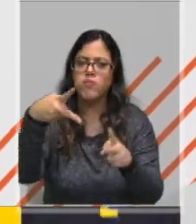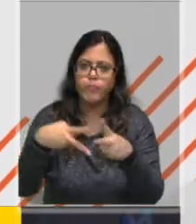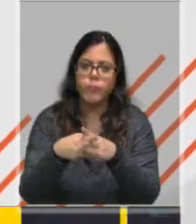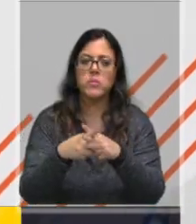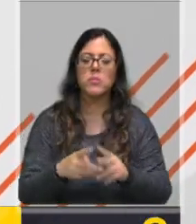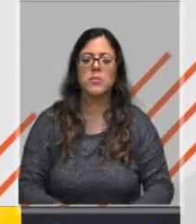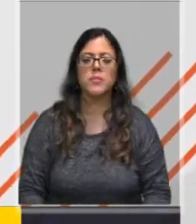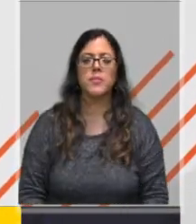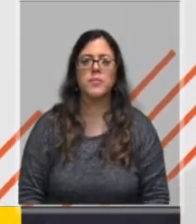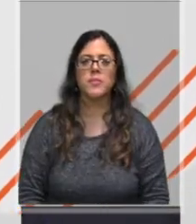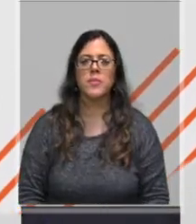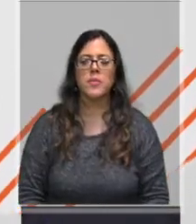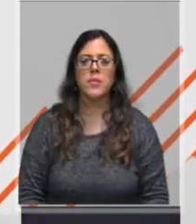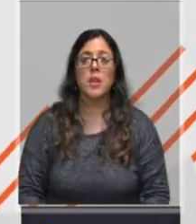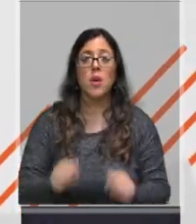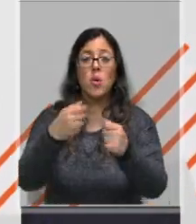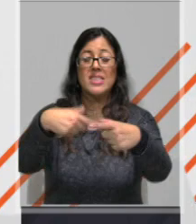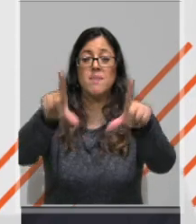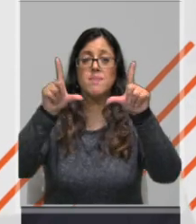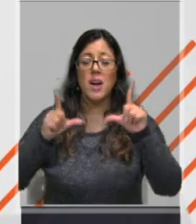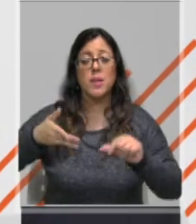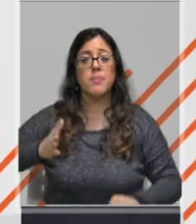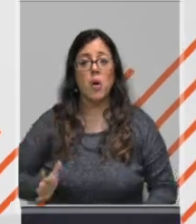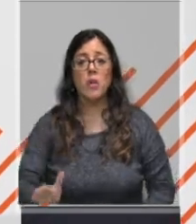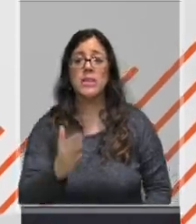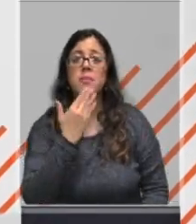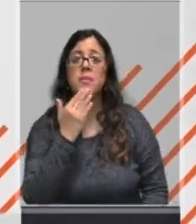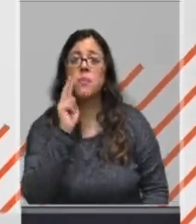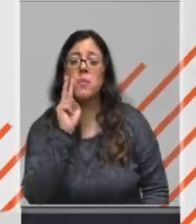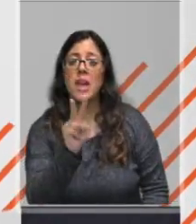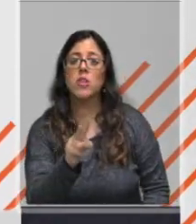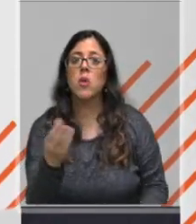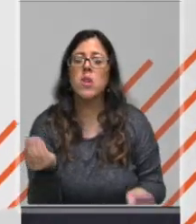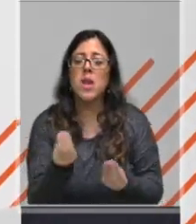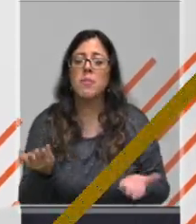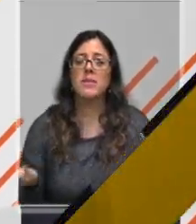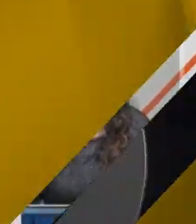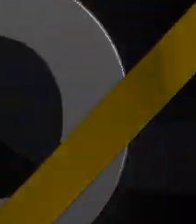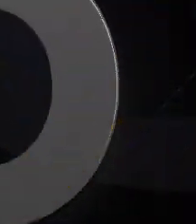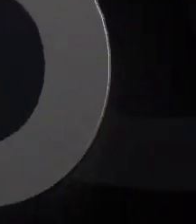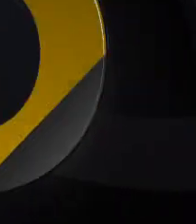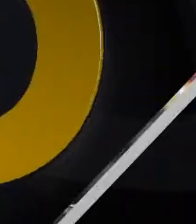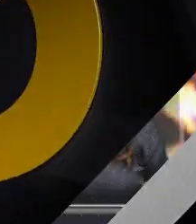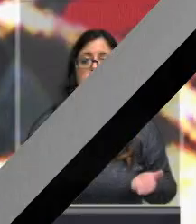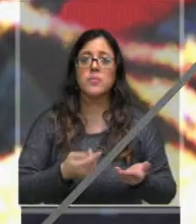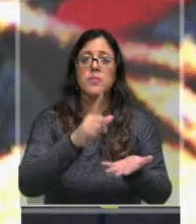Bueno, y con esa imagen, bueno, vamos a seguir también revisando lo que ha sucedido, por supuesto, en distintos puntos y desde la región.